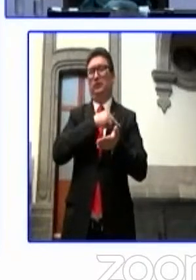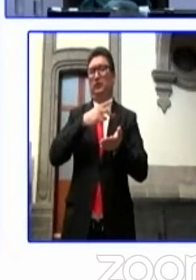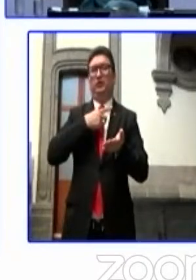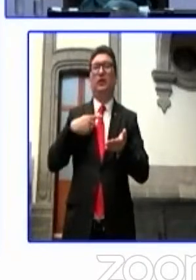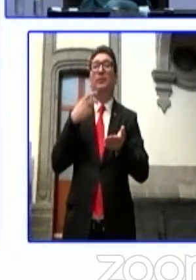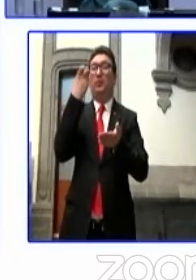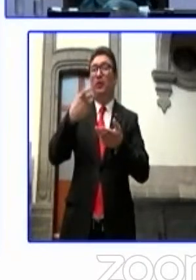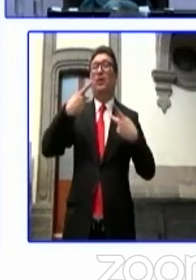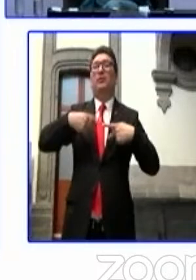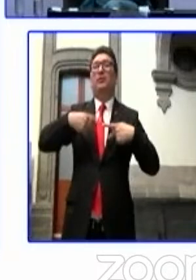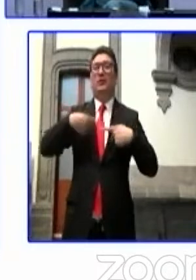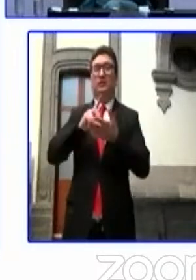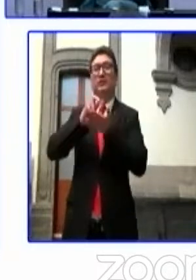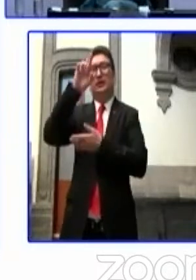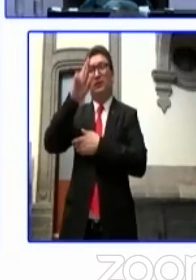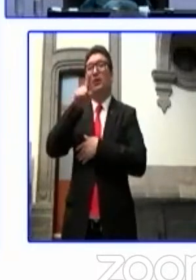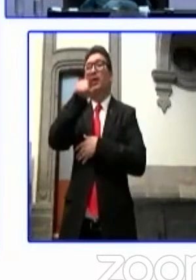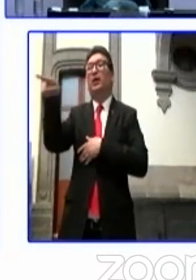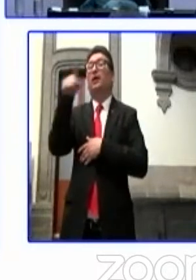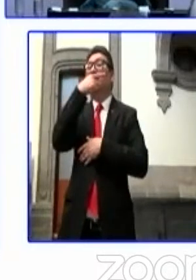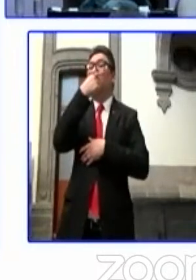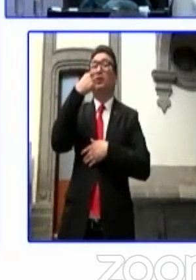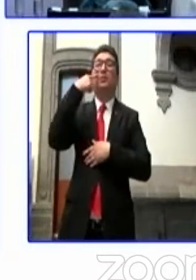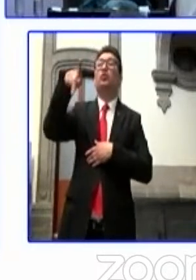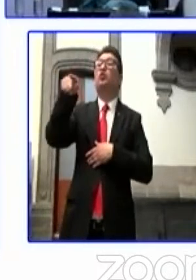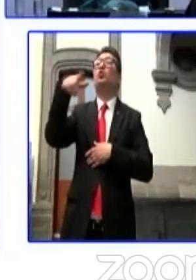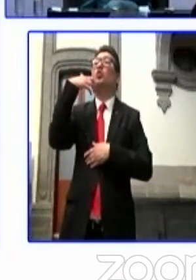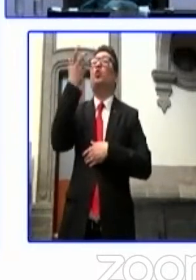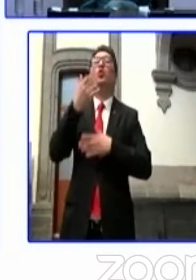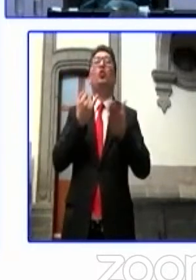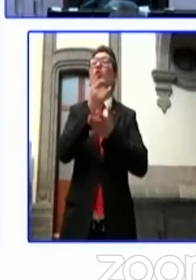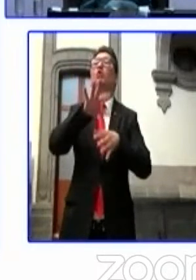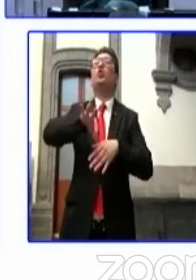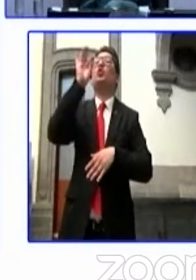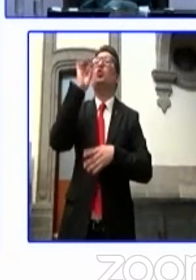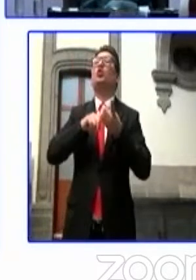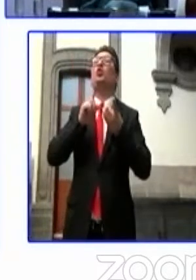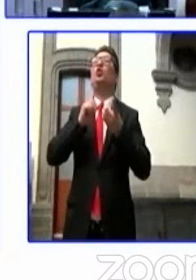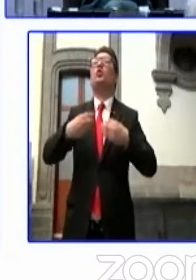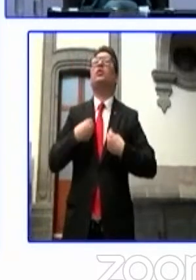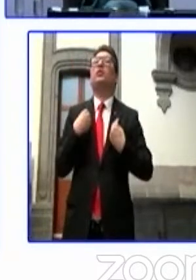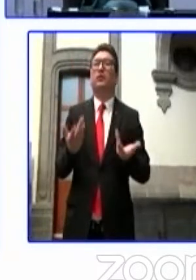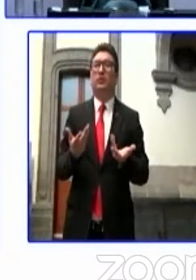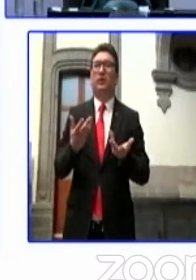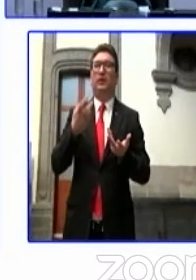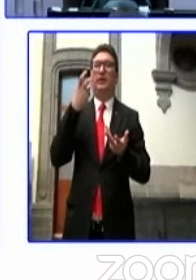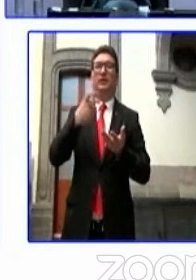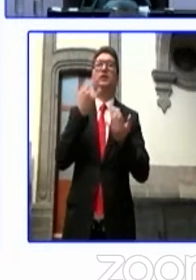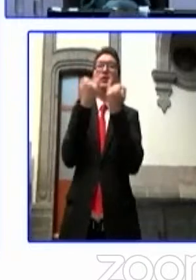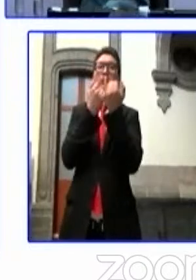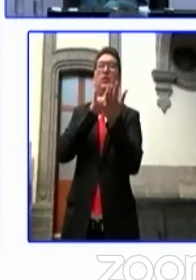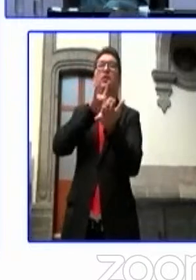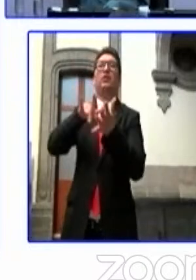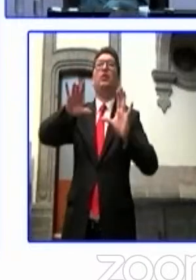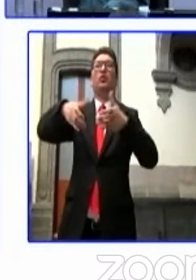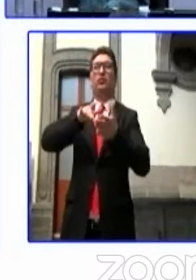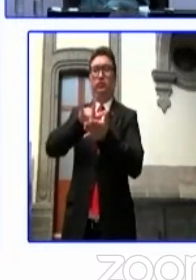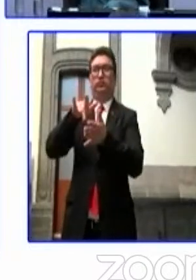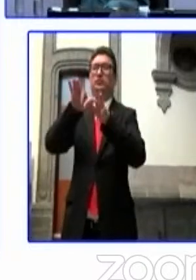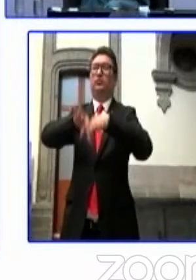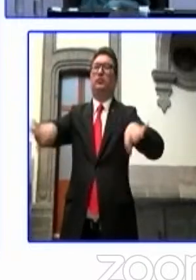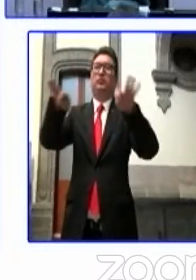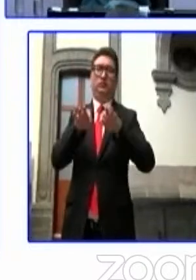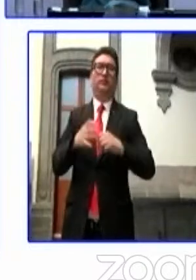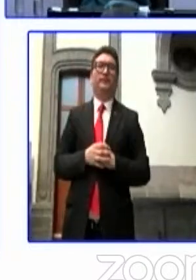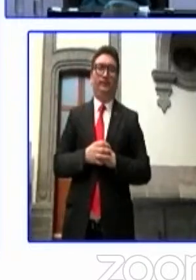las personas a elegir dónde quieren vivir. Y algo muy importante, de los apoyos comunitarios. O sea,